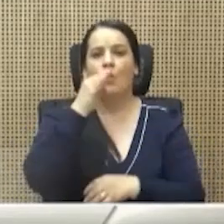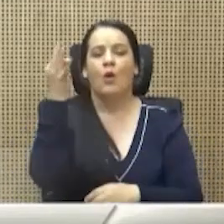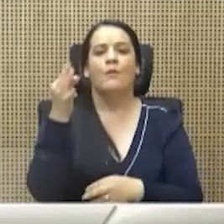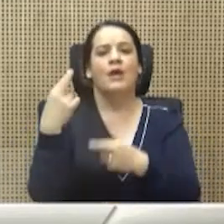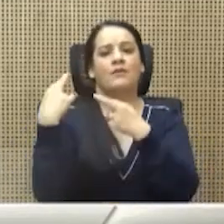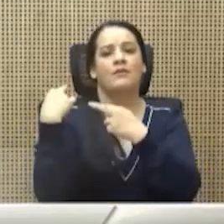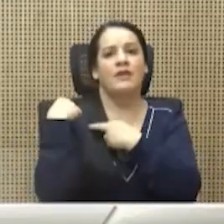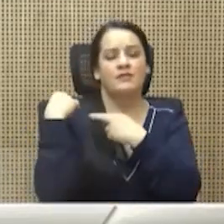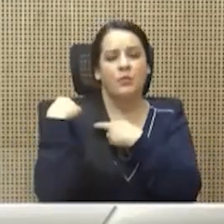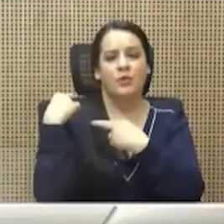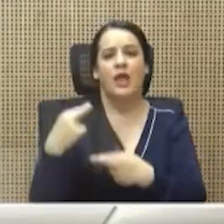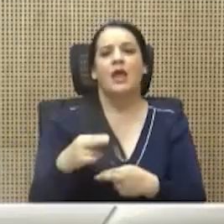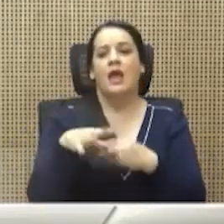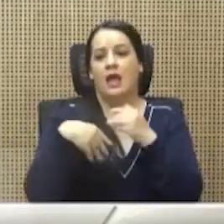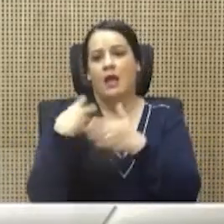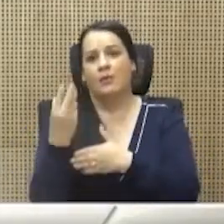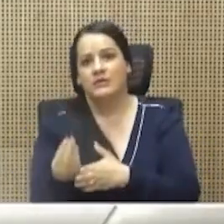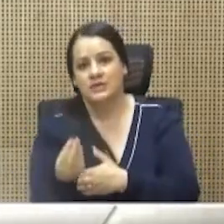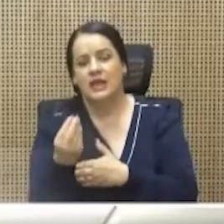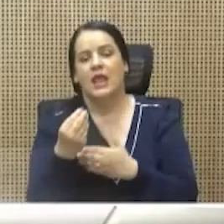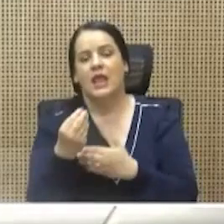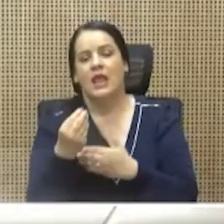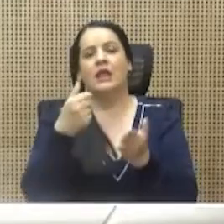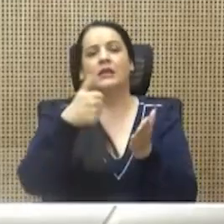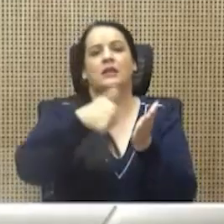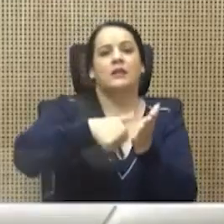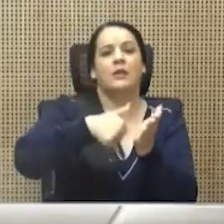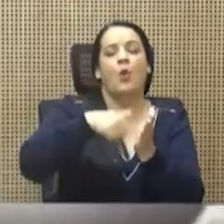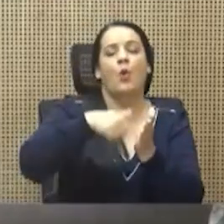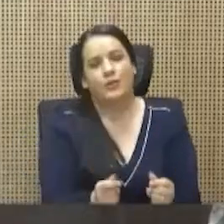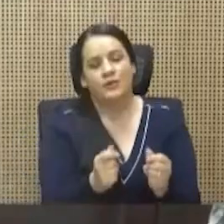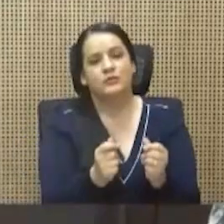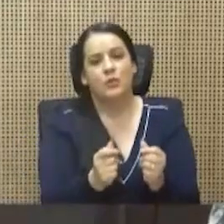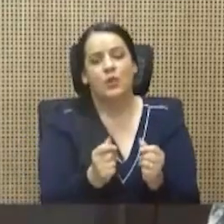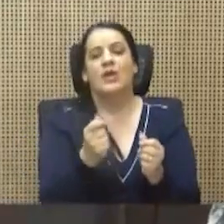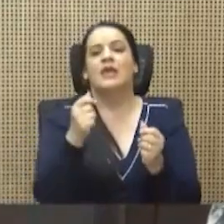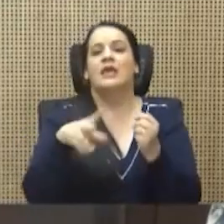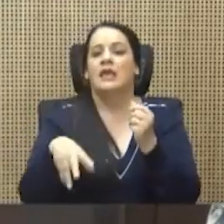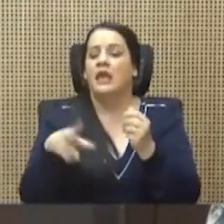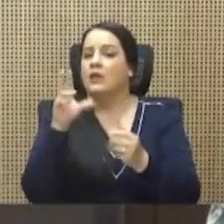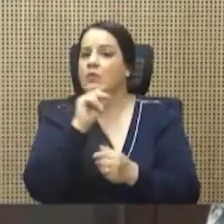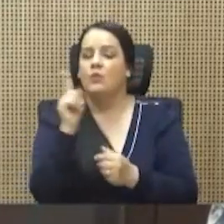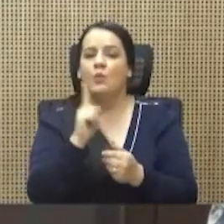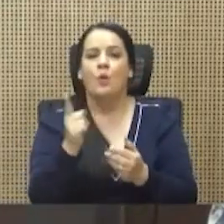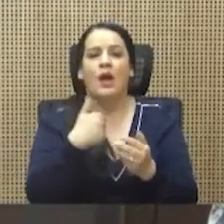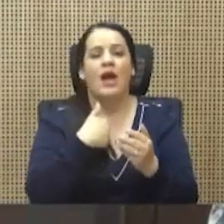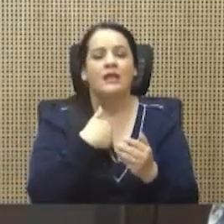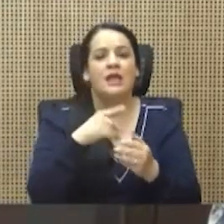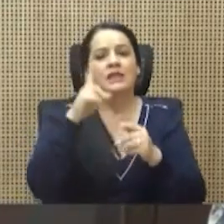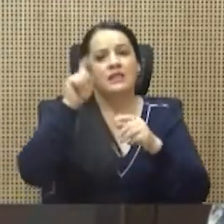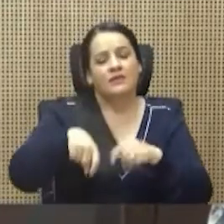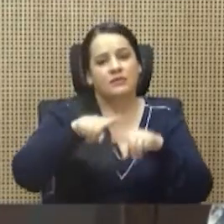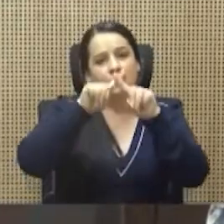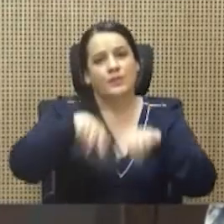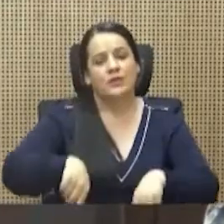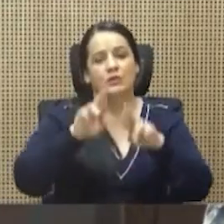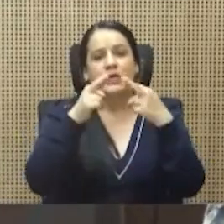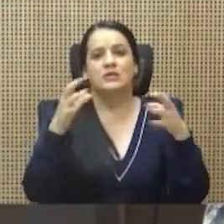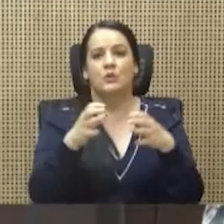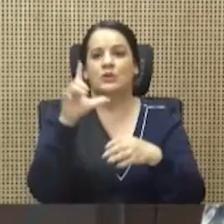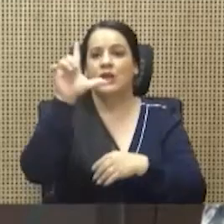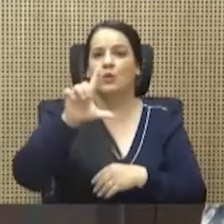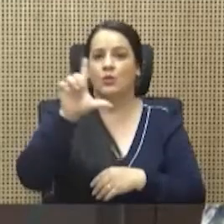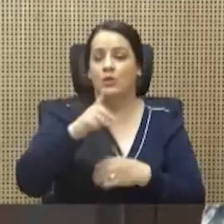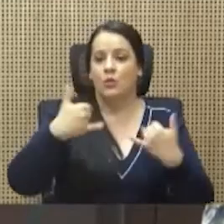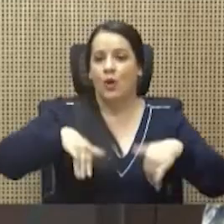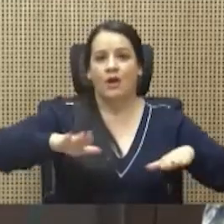salir a dictaminar otro presupuesto extraordinario que probablemente no hay viabilidad, que va a haber que suspender la sesión del lunes porque no hemos tenido una respuesta por